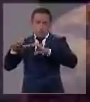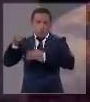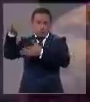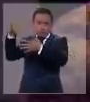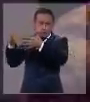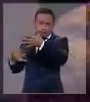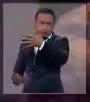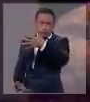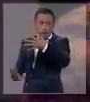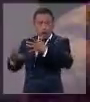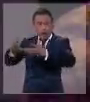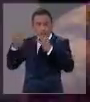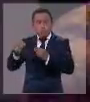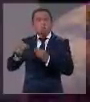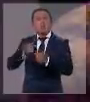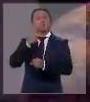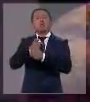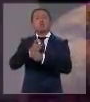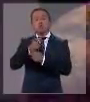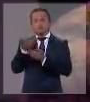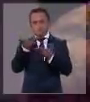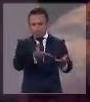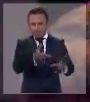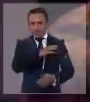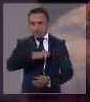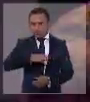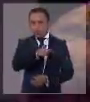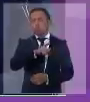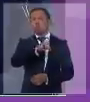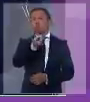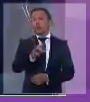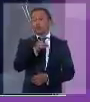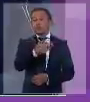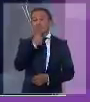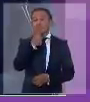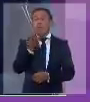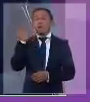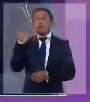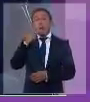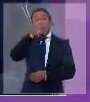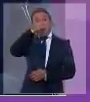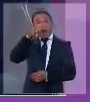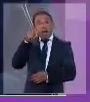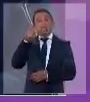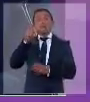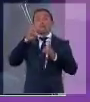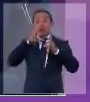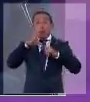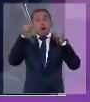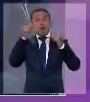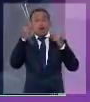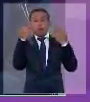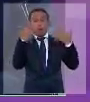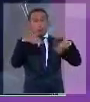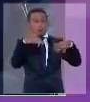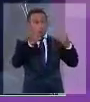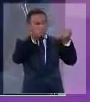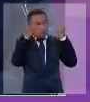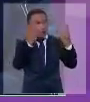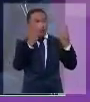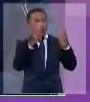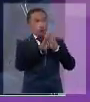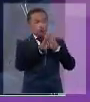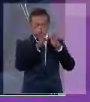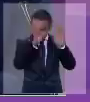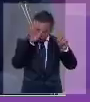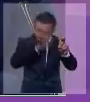Rodríguez Calderón. Usted ha dicho, tal cual dice, ni Juárez ni Zapata, su madre dice es su heroína, porque a pesar de no saber leer ni escribir, lo